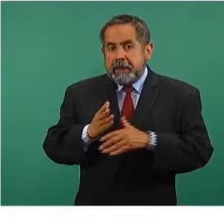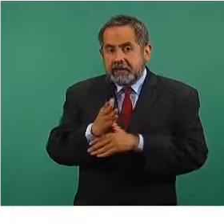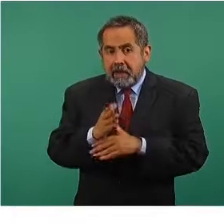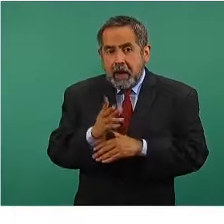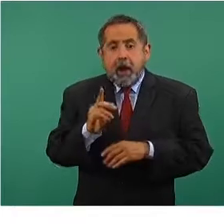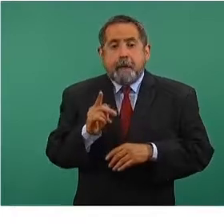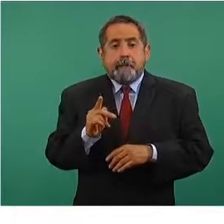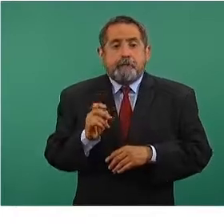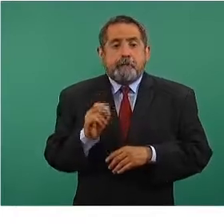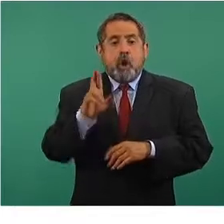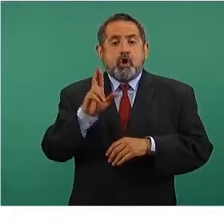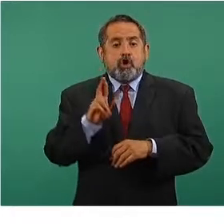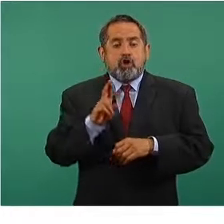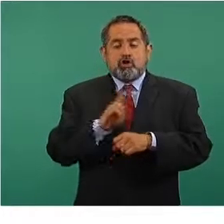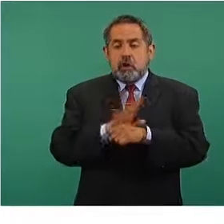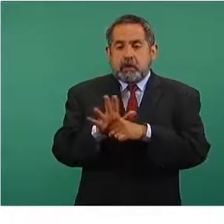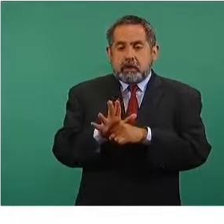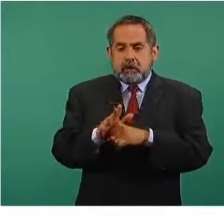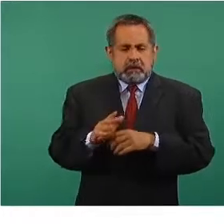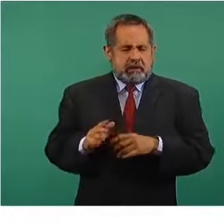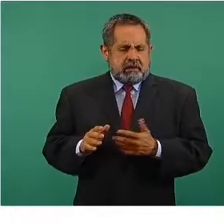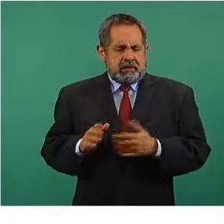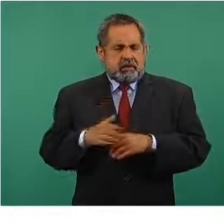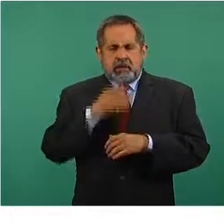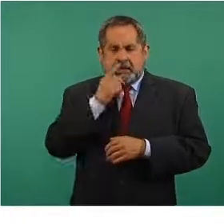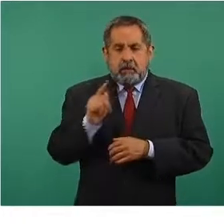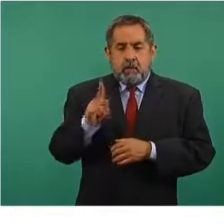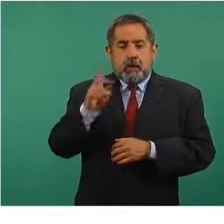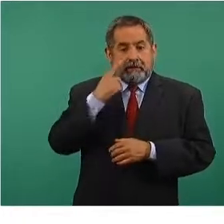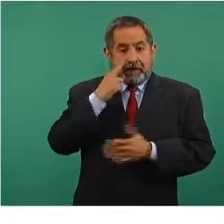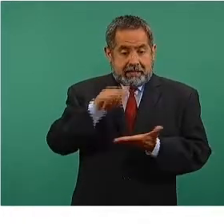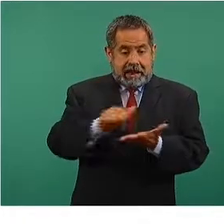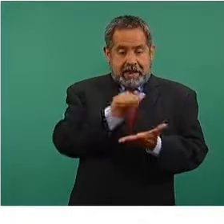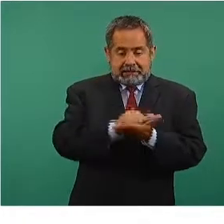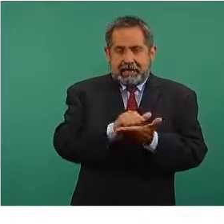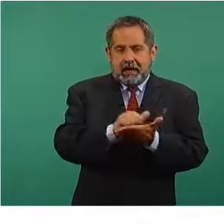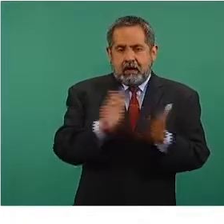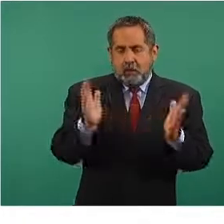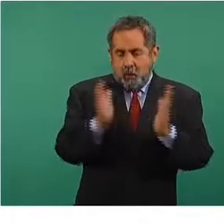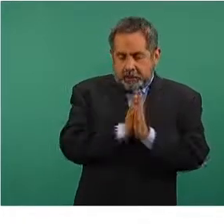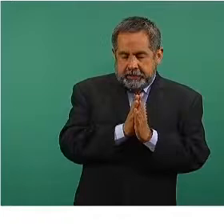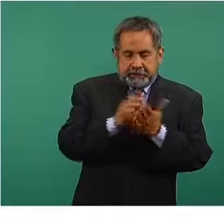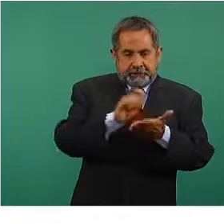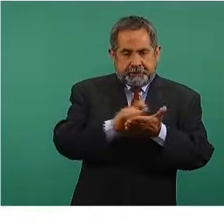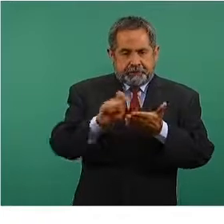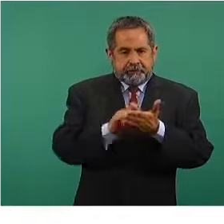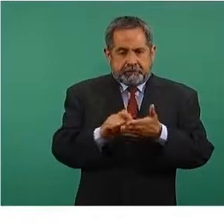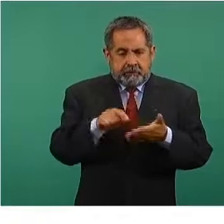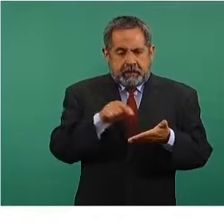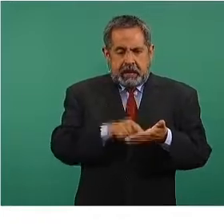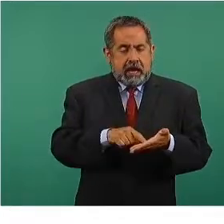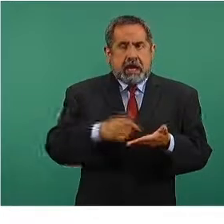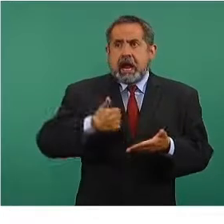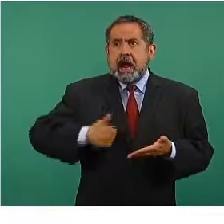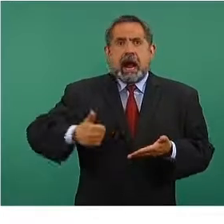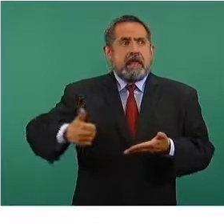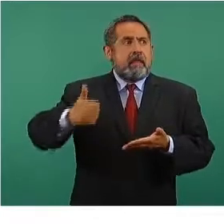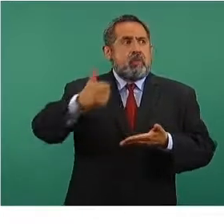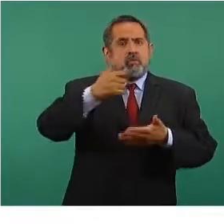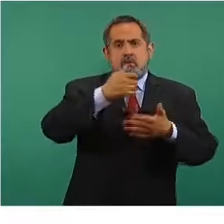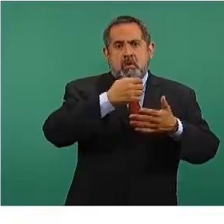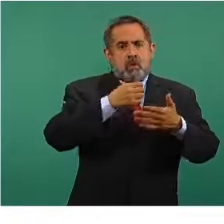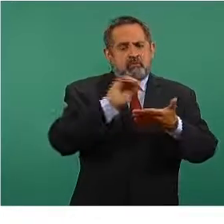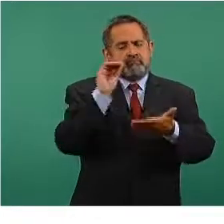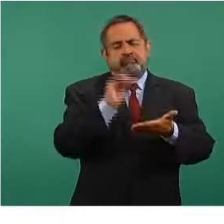COVID. ¿Por qué decimos posiblemente? De las actas de defunción es un texto libre, cada una de las